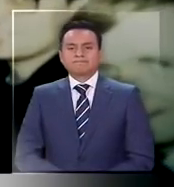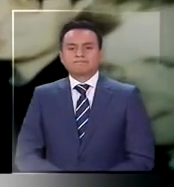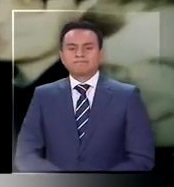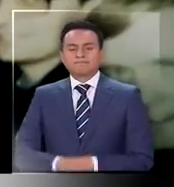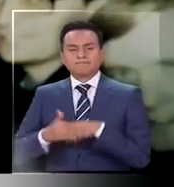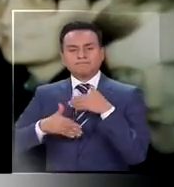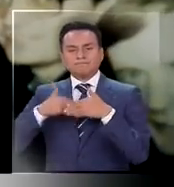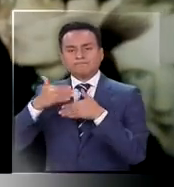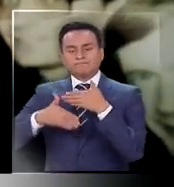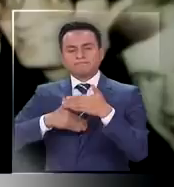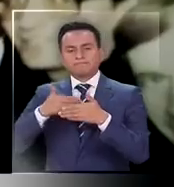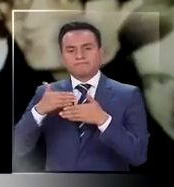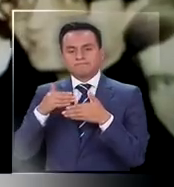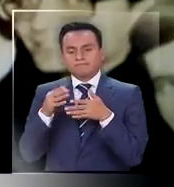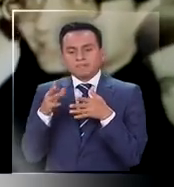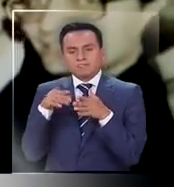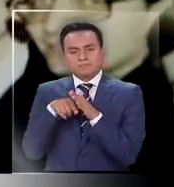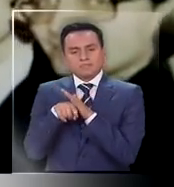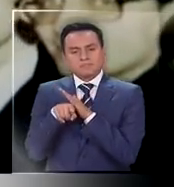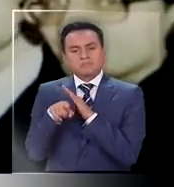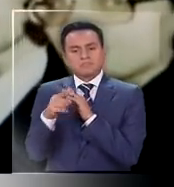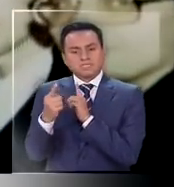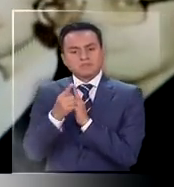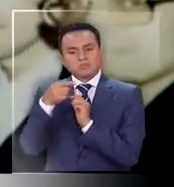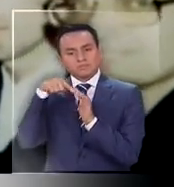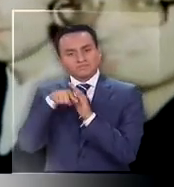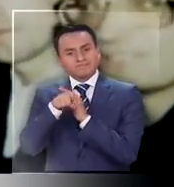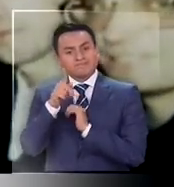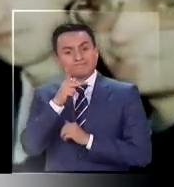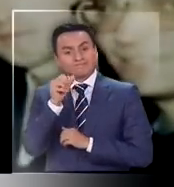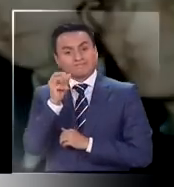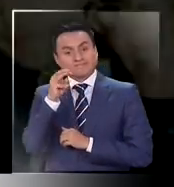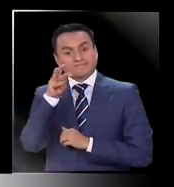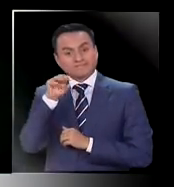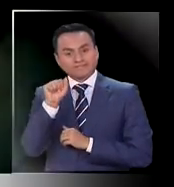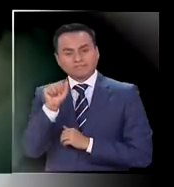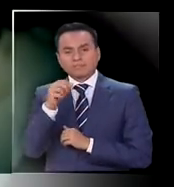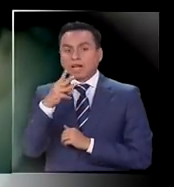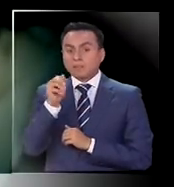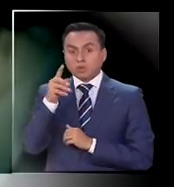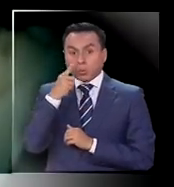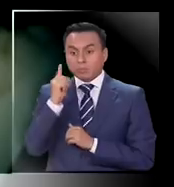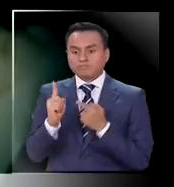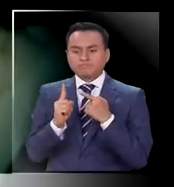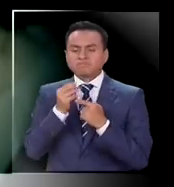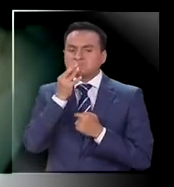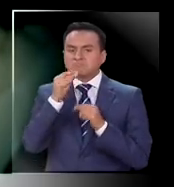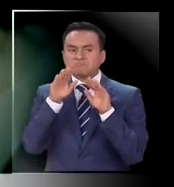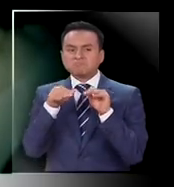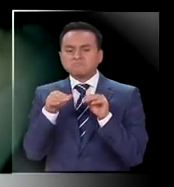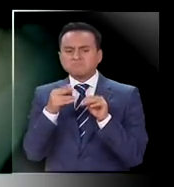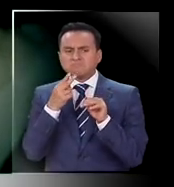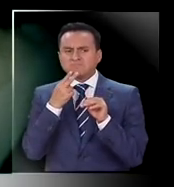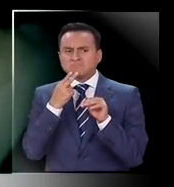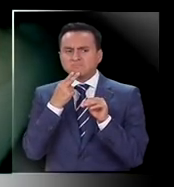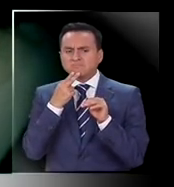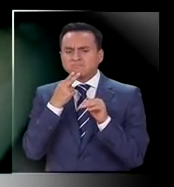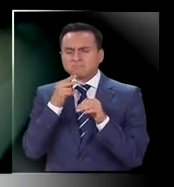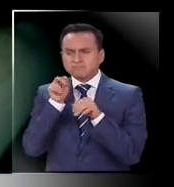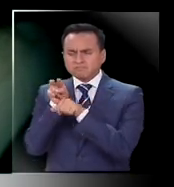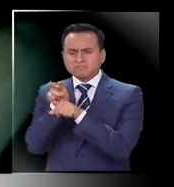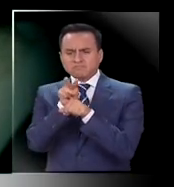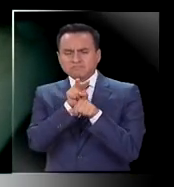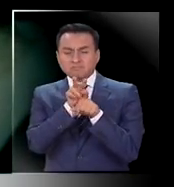A medida que se acerca más al círculo íntimo de Caradima, Hamilton dice que él mismo vive y